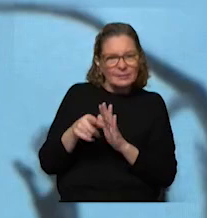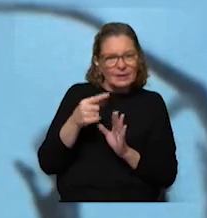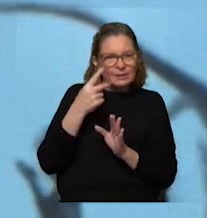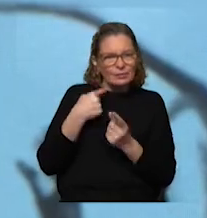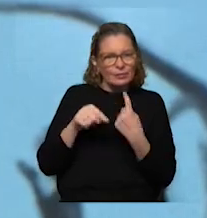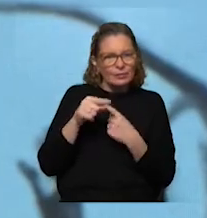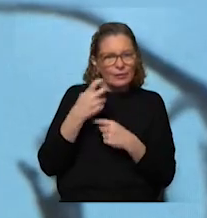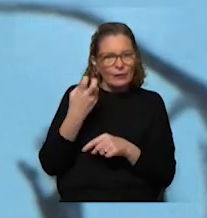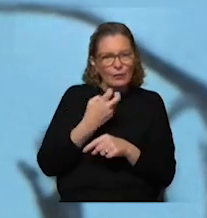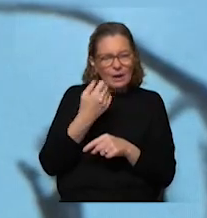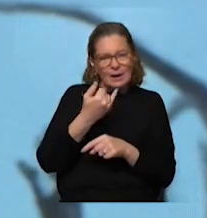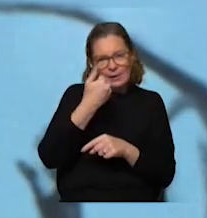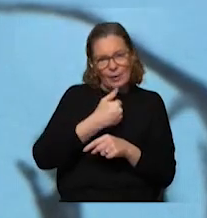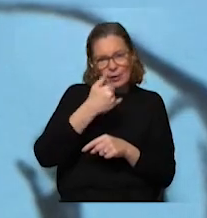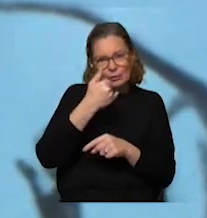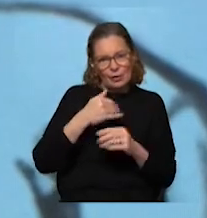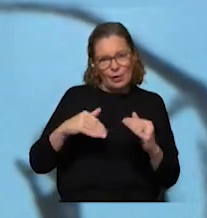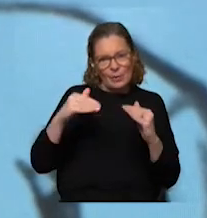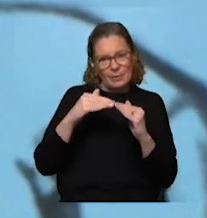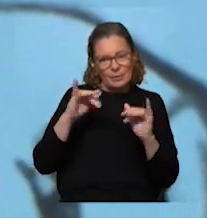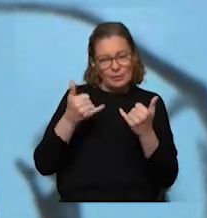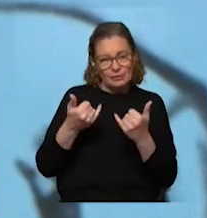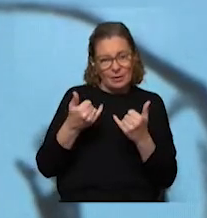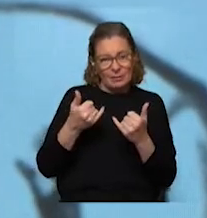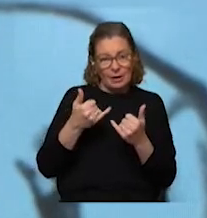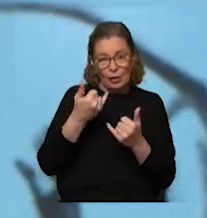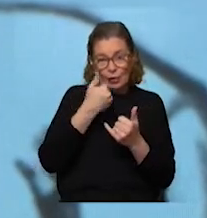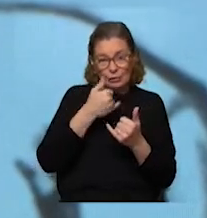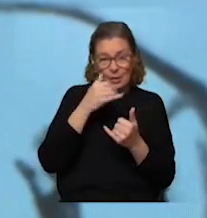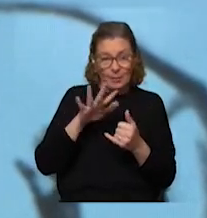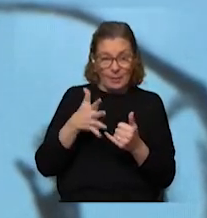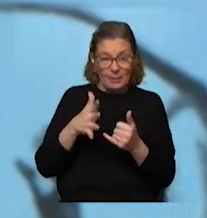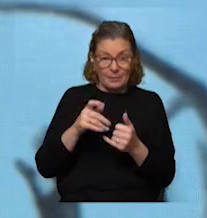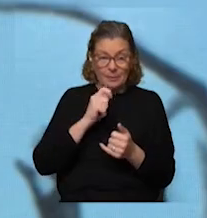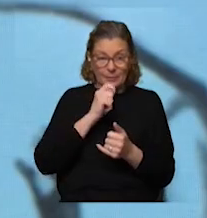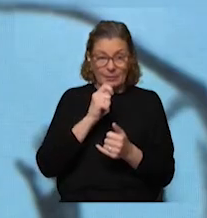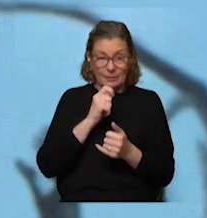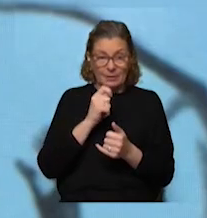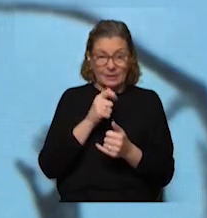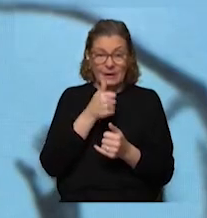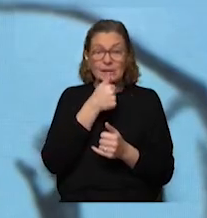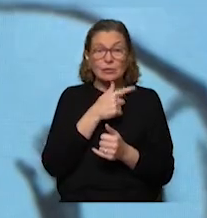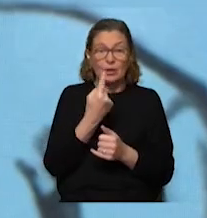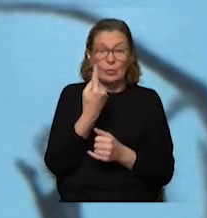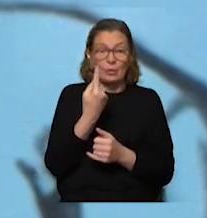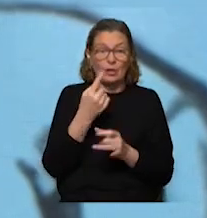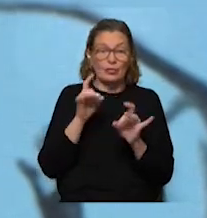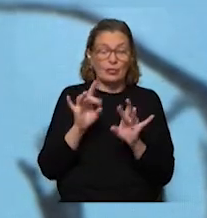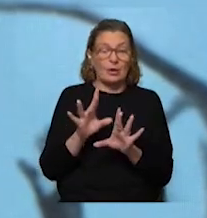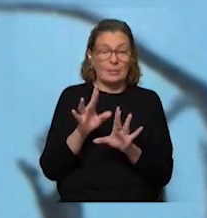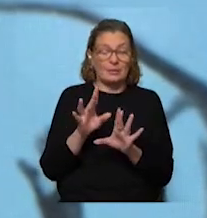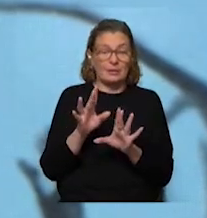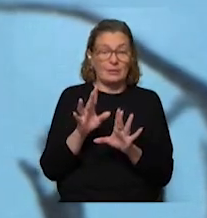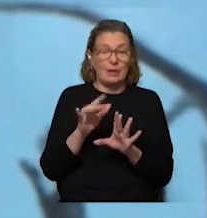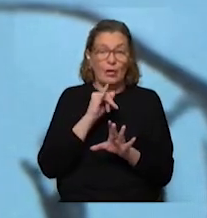en lugar de buscar que me contara lo mismo que yo ya había rastreado que lo contaba parecido en muchas entrevistas porque aparte de la historia es una sola obvio que